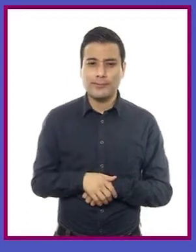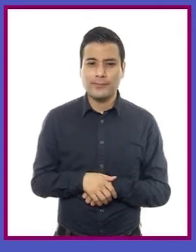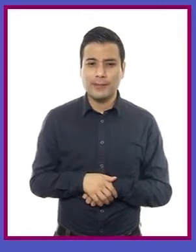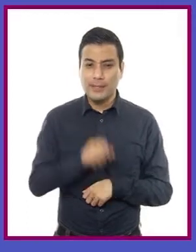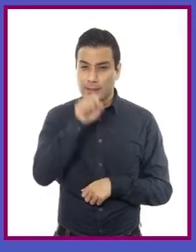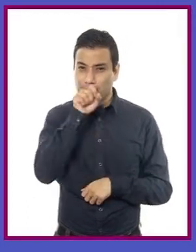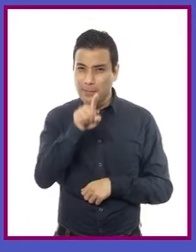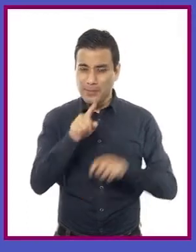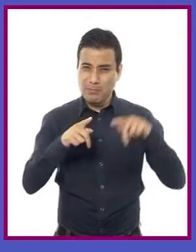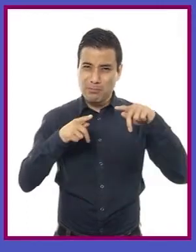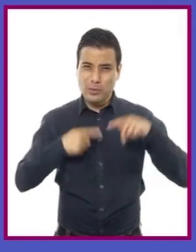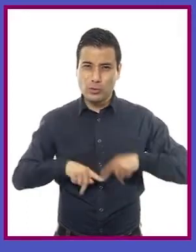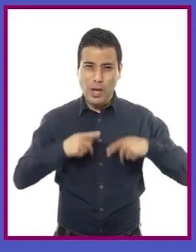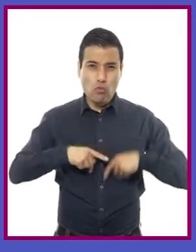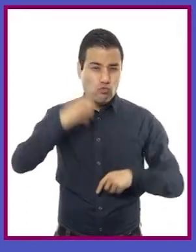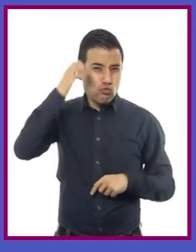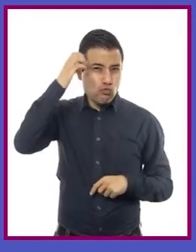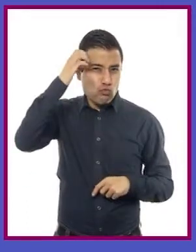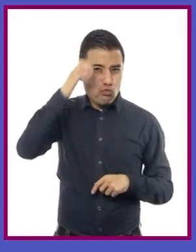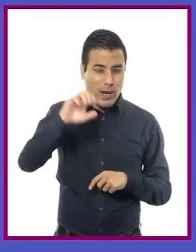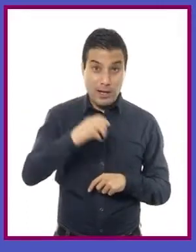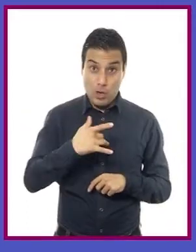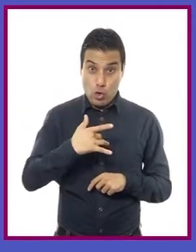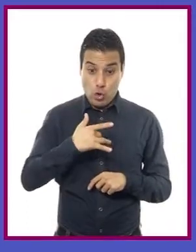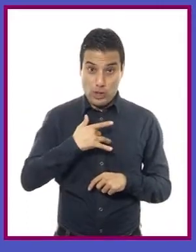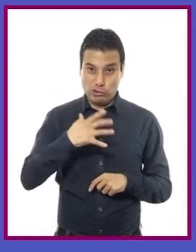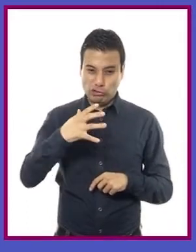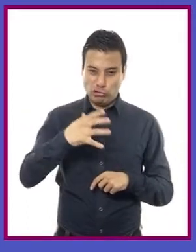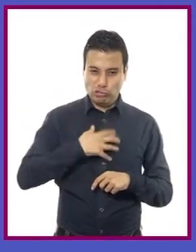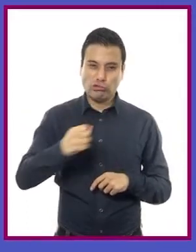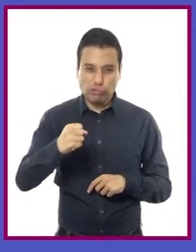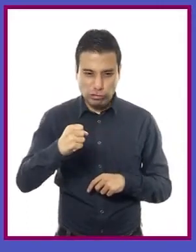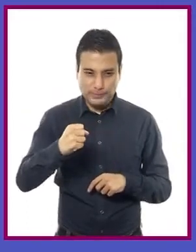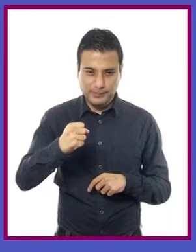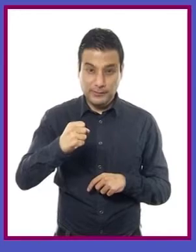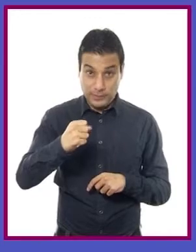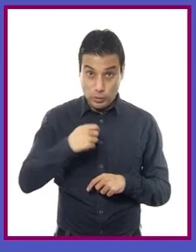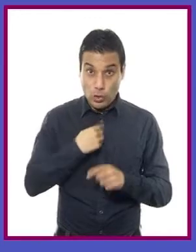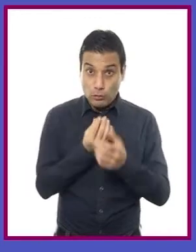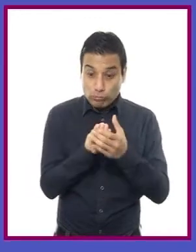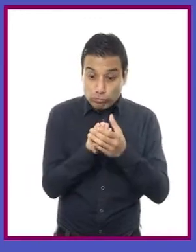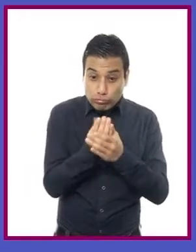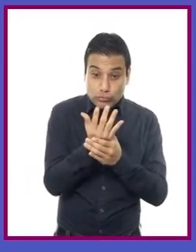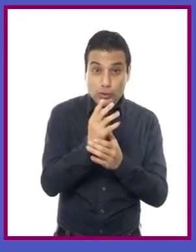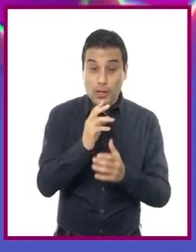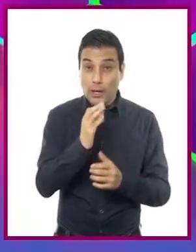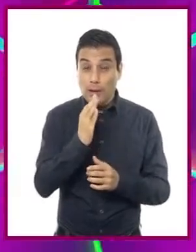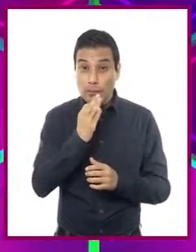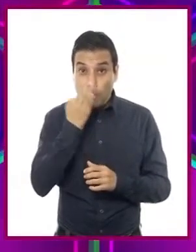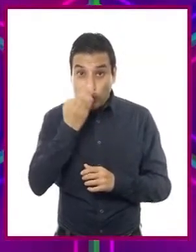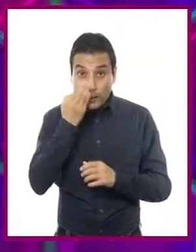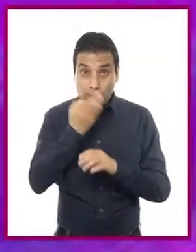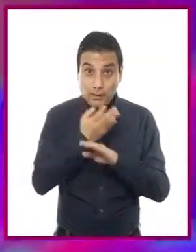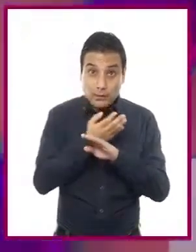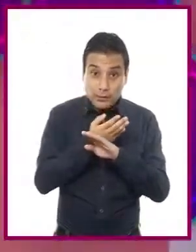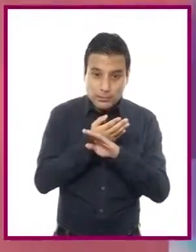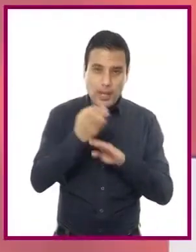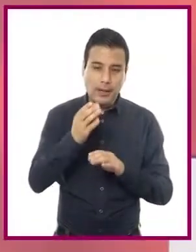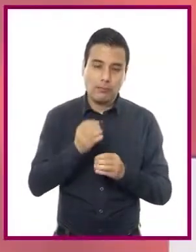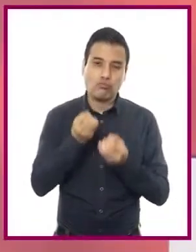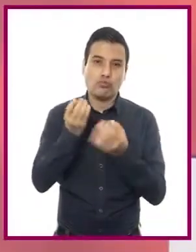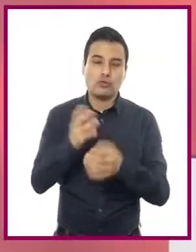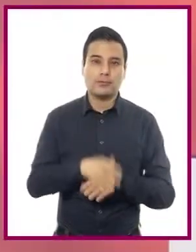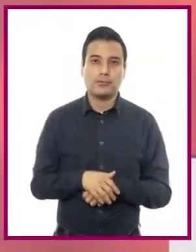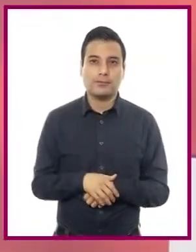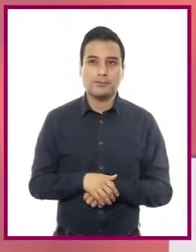arranca, el corazón con que vivo, cardo ni ortiga cultivo la rosa blanca. ¿Qué te